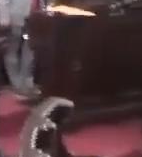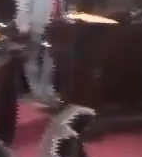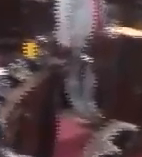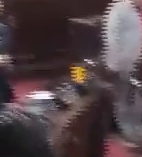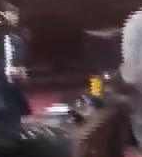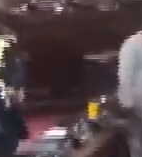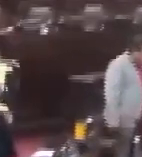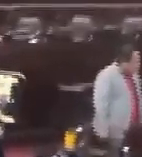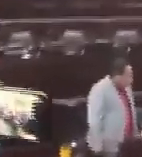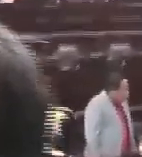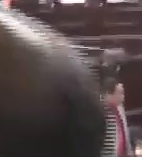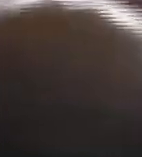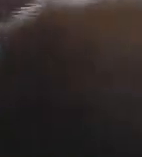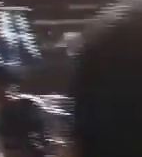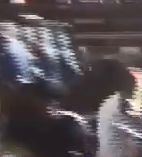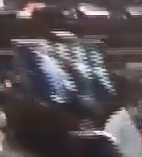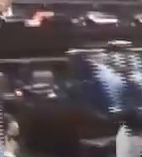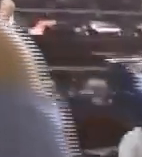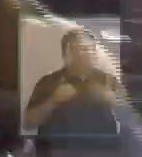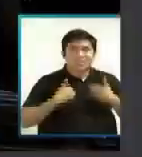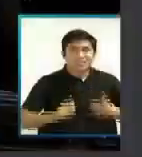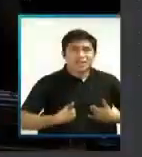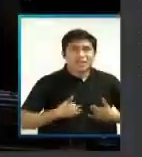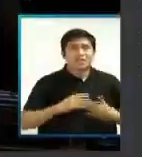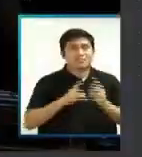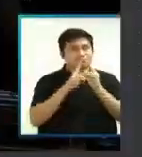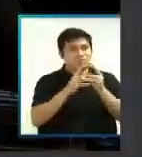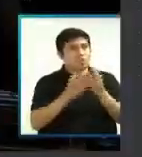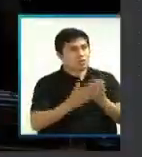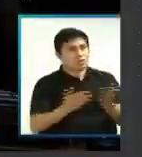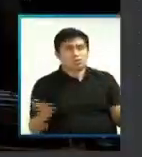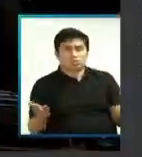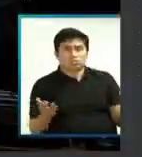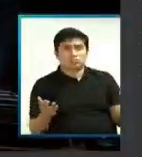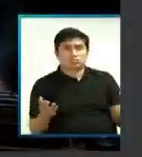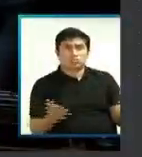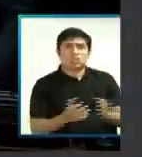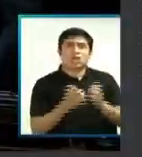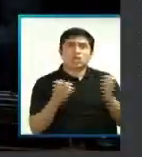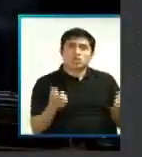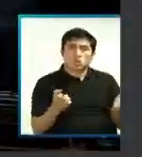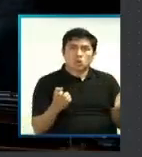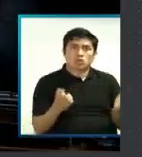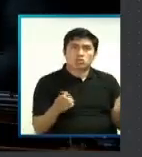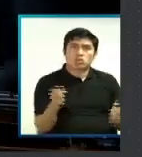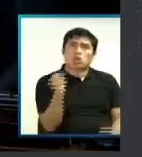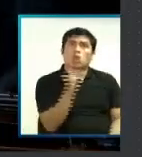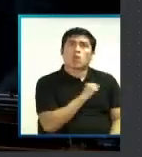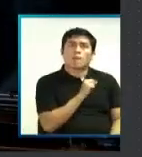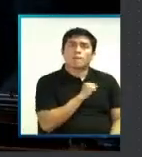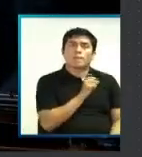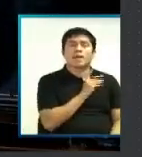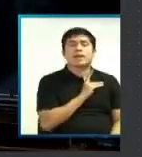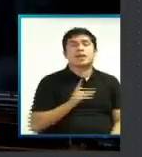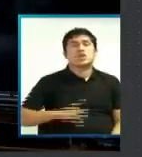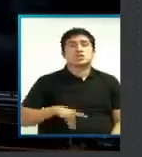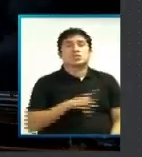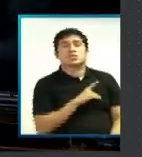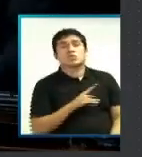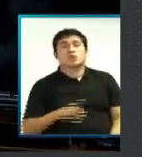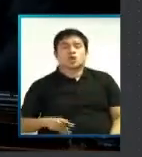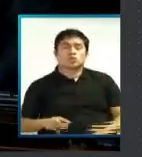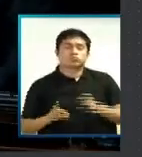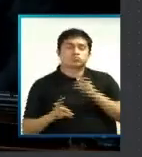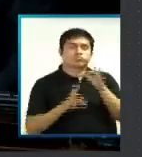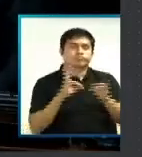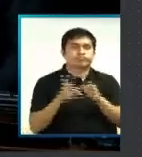tres debates. La presidenta Rivera, a cambio de esas exigencias, les ofreció a los representantes indígenas que